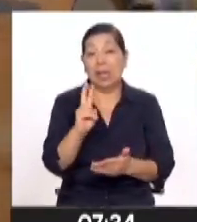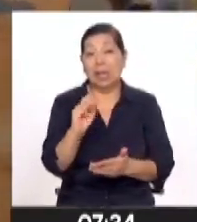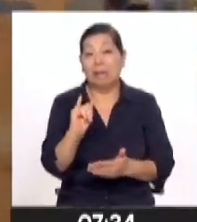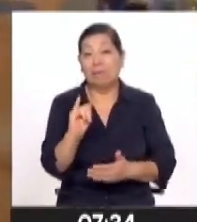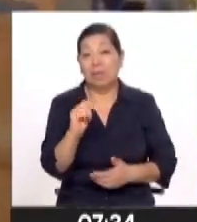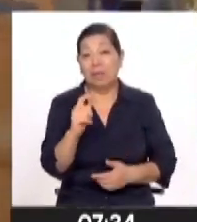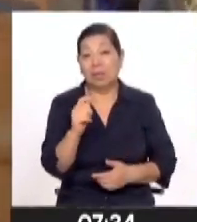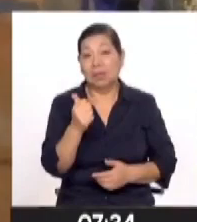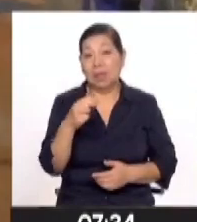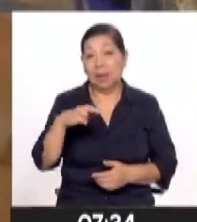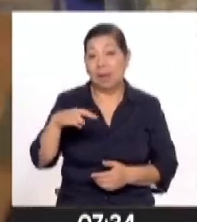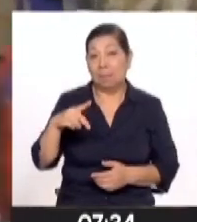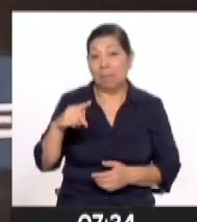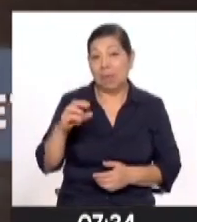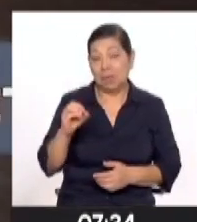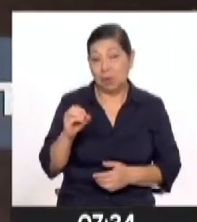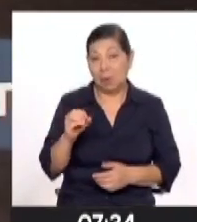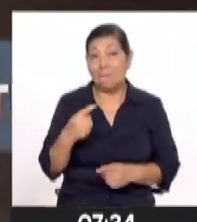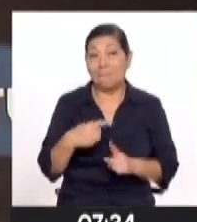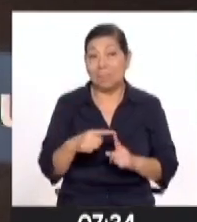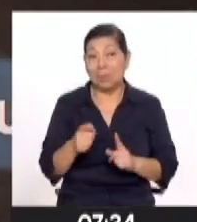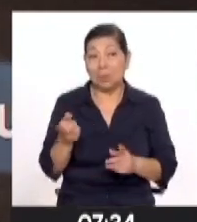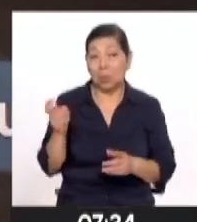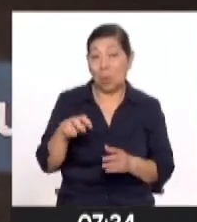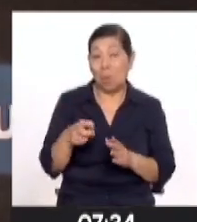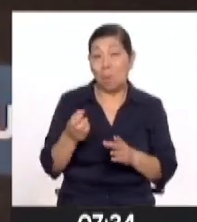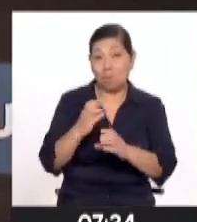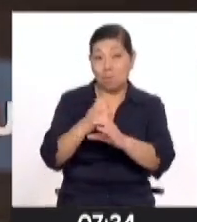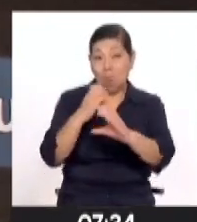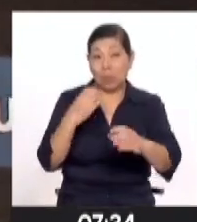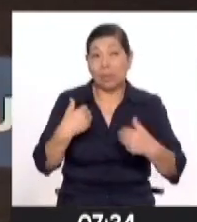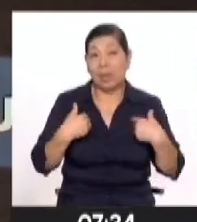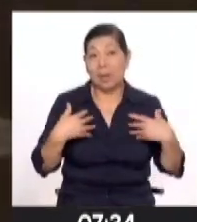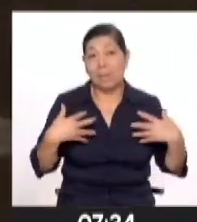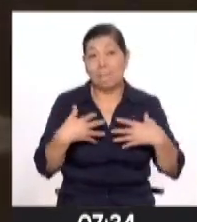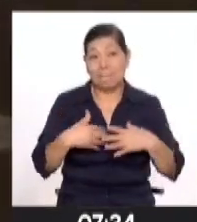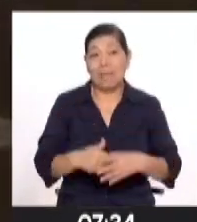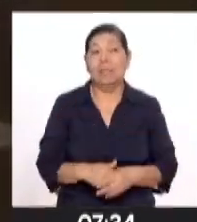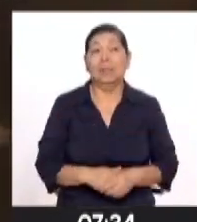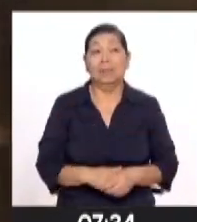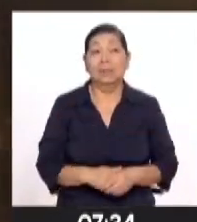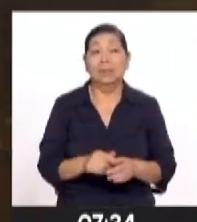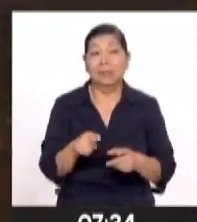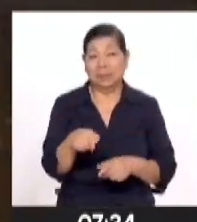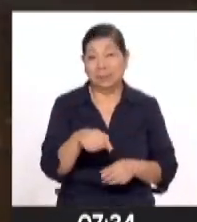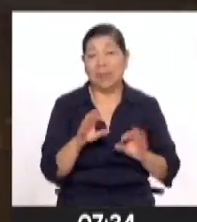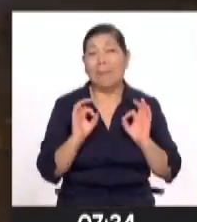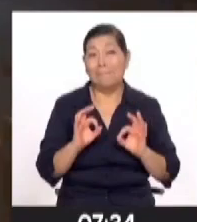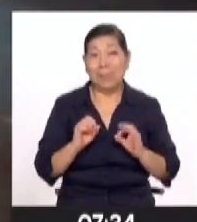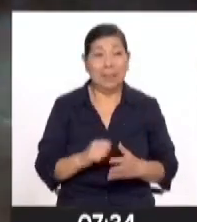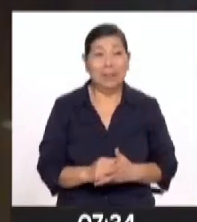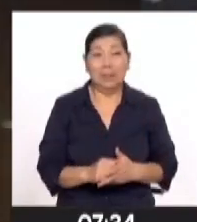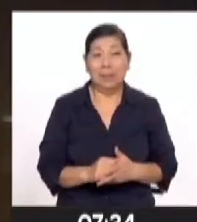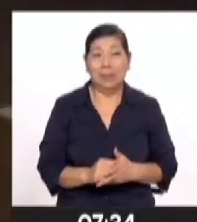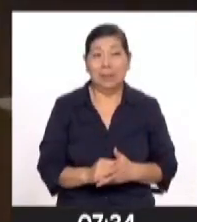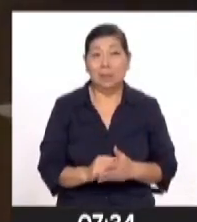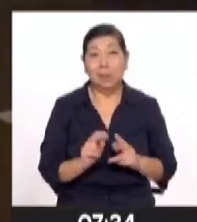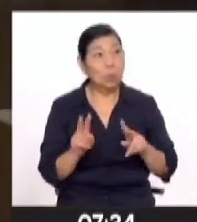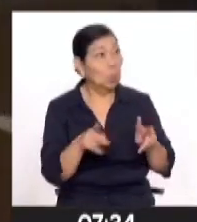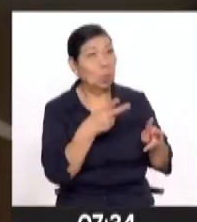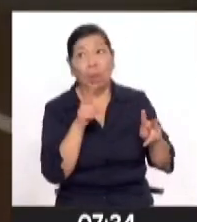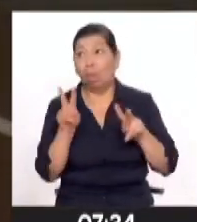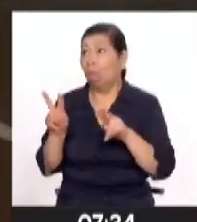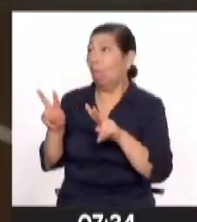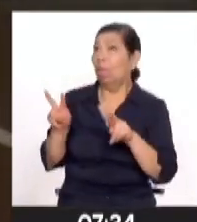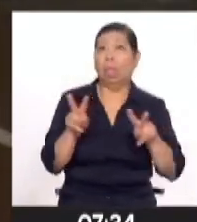sentido hacia Lima Norte. Las personas abordan los buses atemorizados. Sí, sí es peligroso. O sea, tienes que estar a la